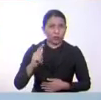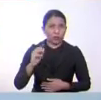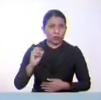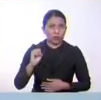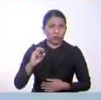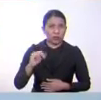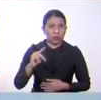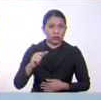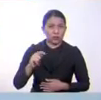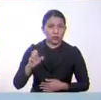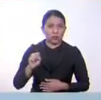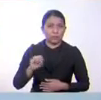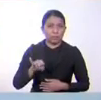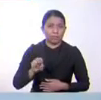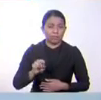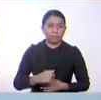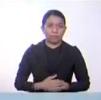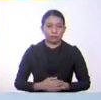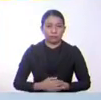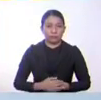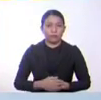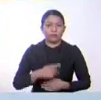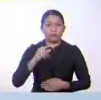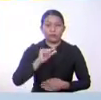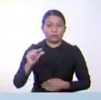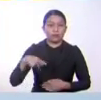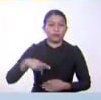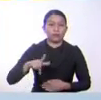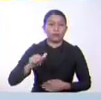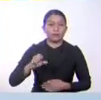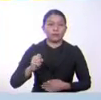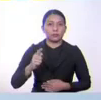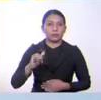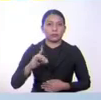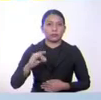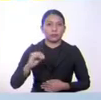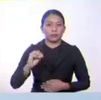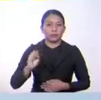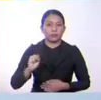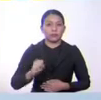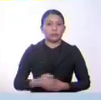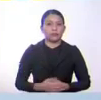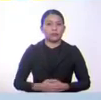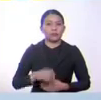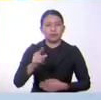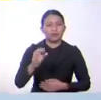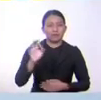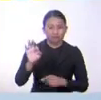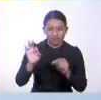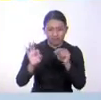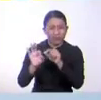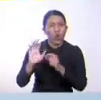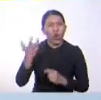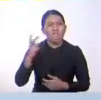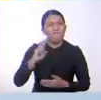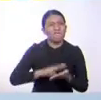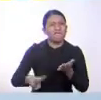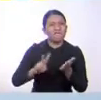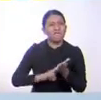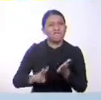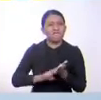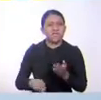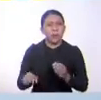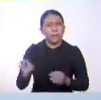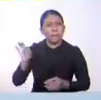Pues bien, se trata de los plastidios que conocemos como cloroplastos, que tienen este color verde.